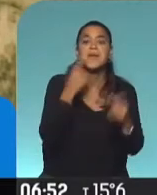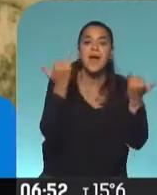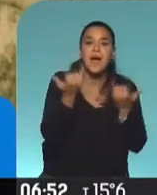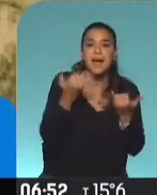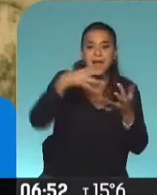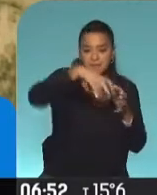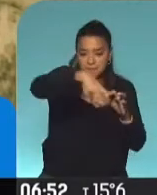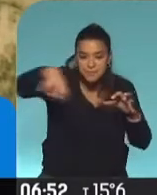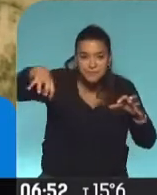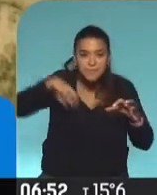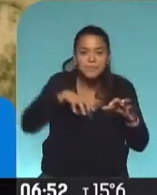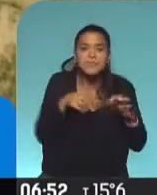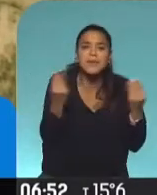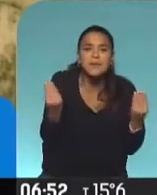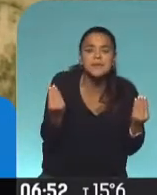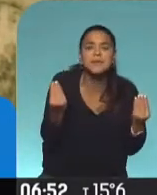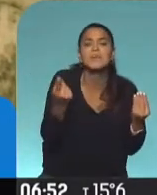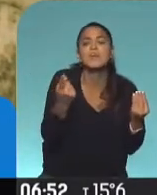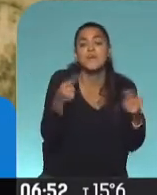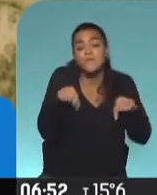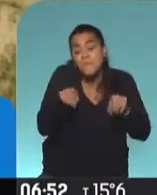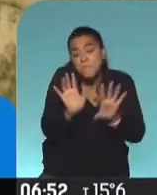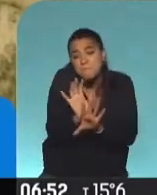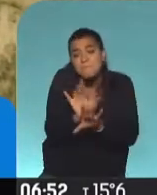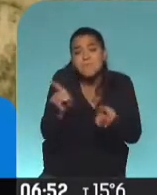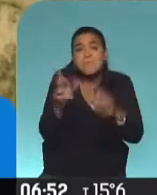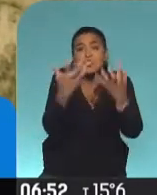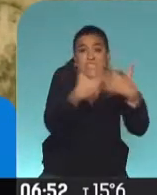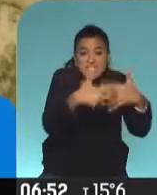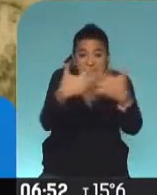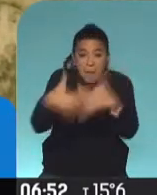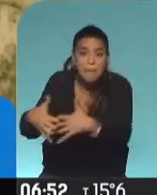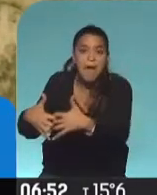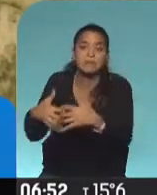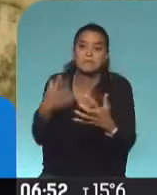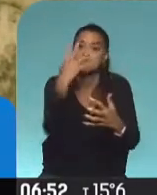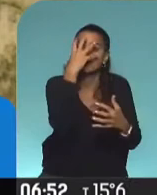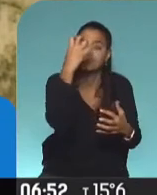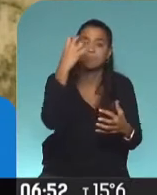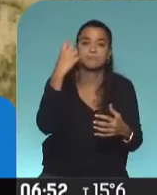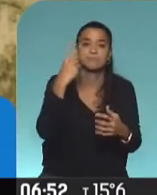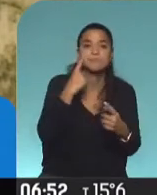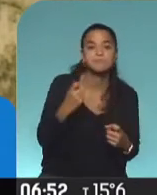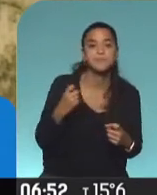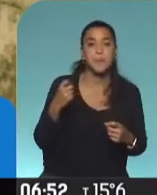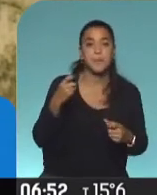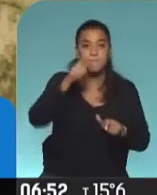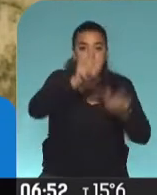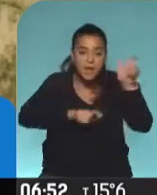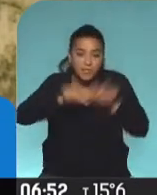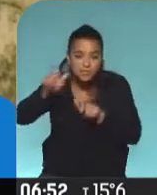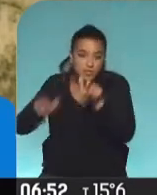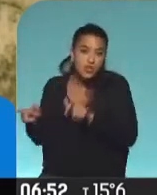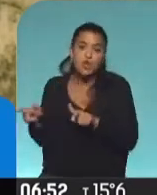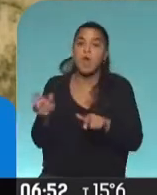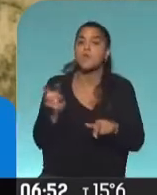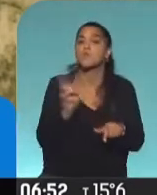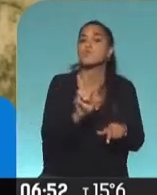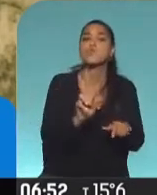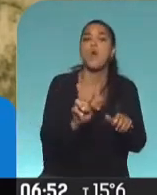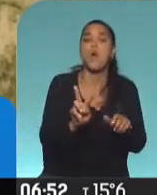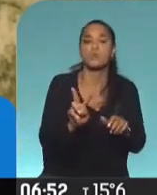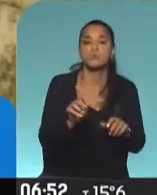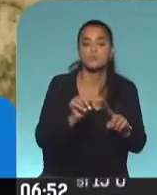usó precisamente este tipo de sistema de reconocimiento para tratar de identificar gente que está no autorizada